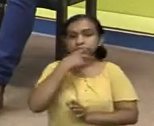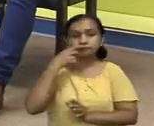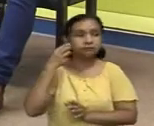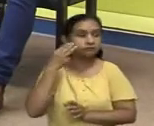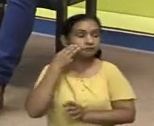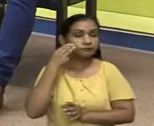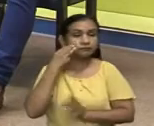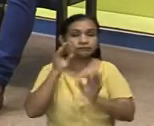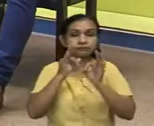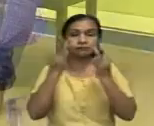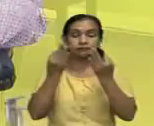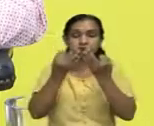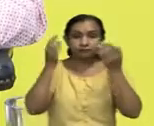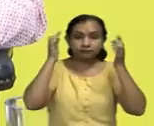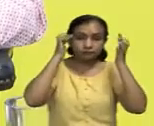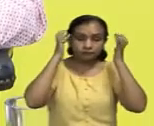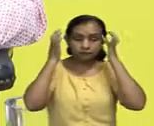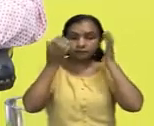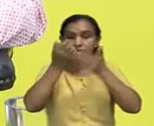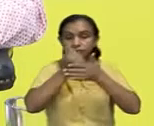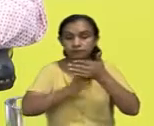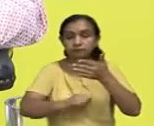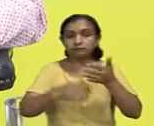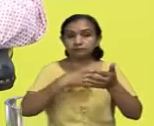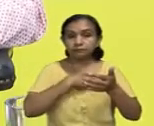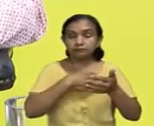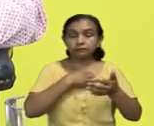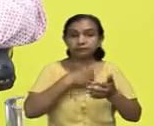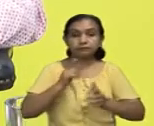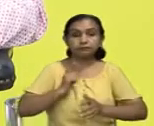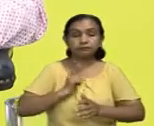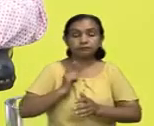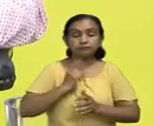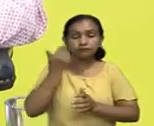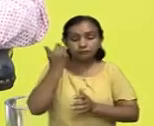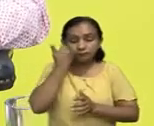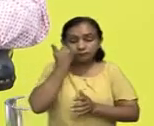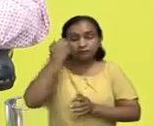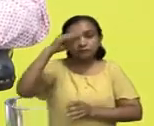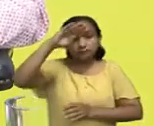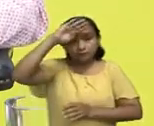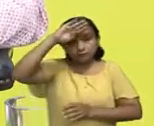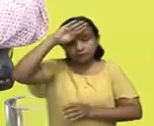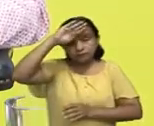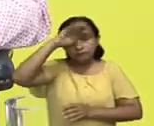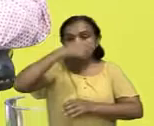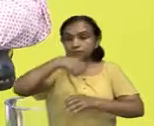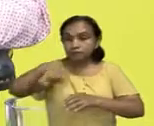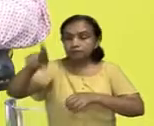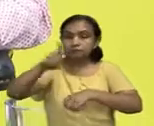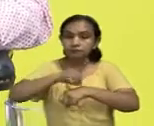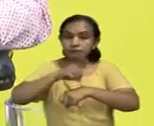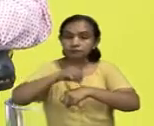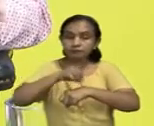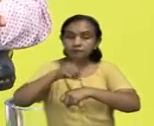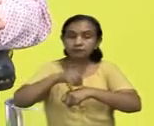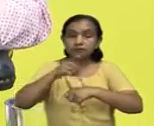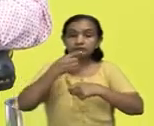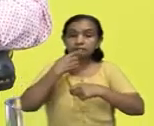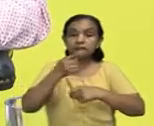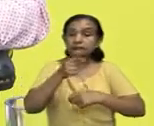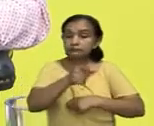por su hijo y tiene el niño calentura, fue donde el doctor y le dijo, es dengue,